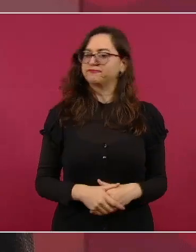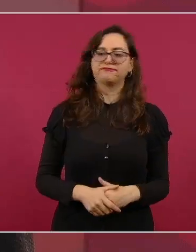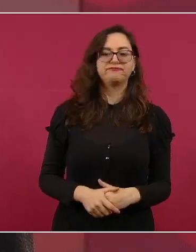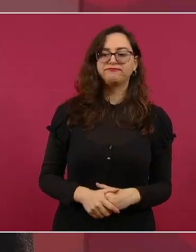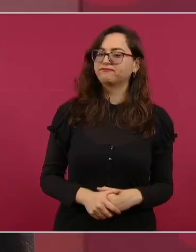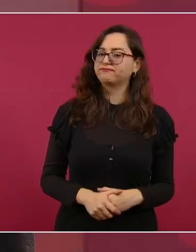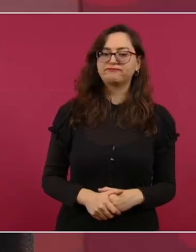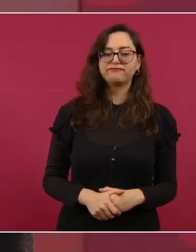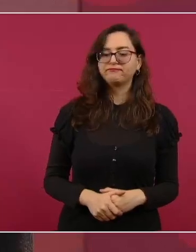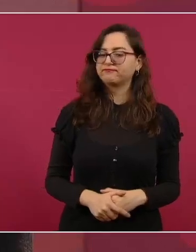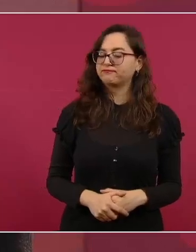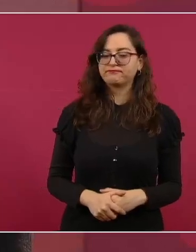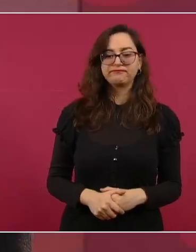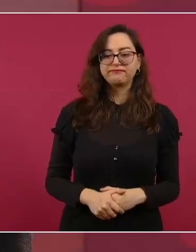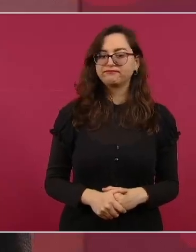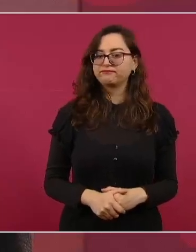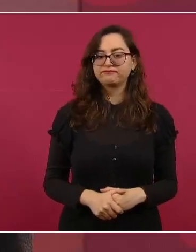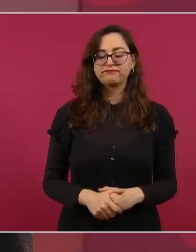¿no?